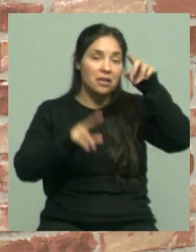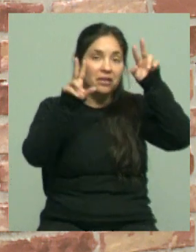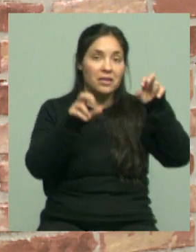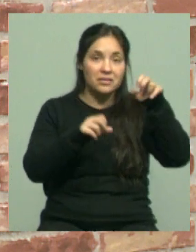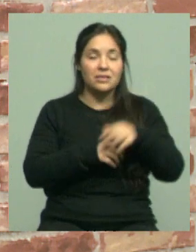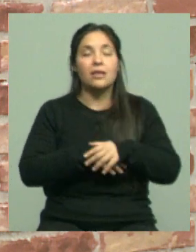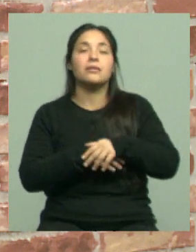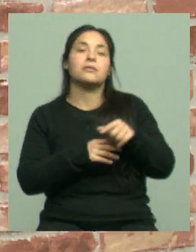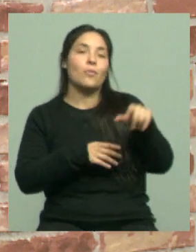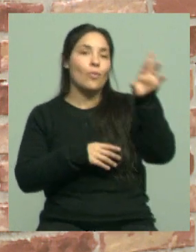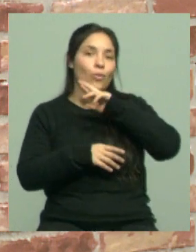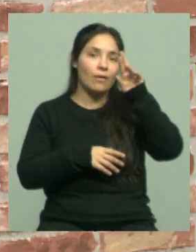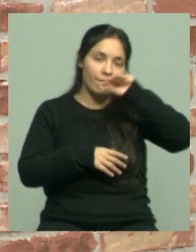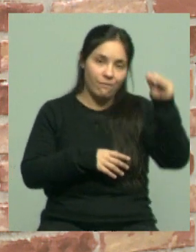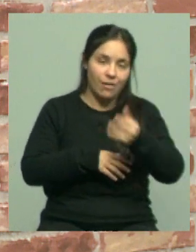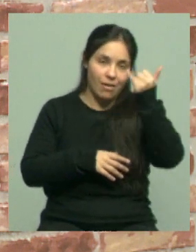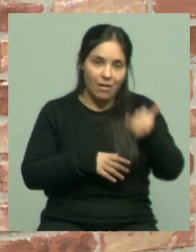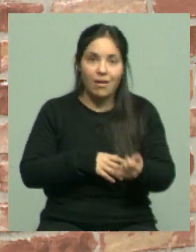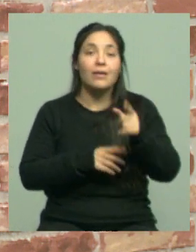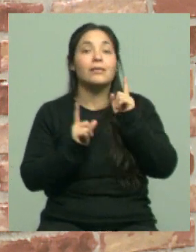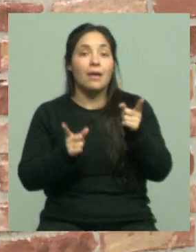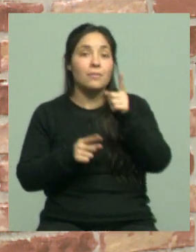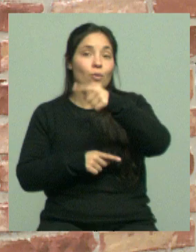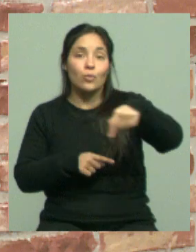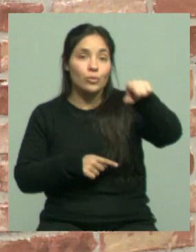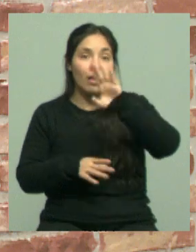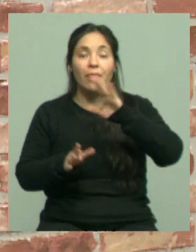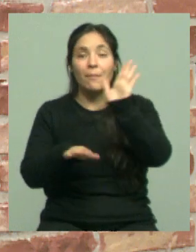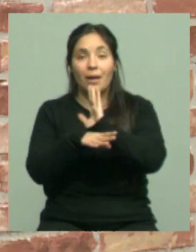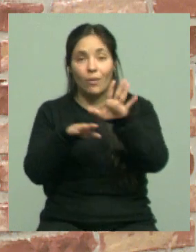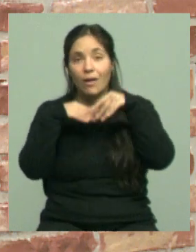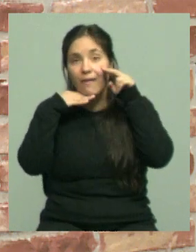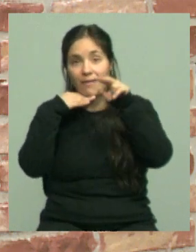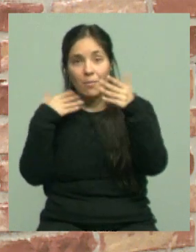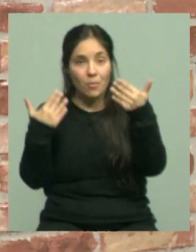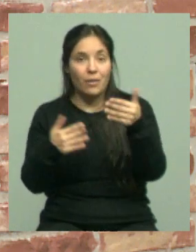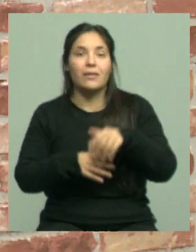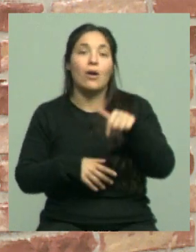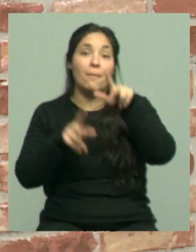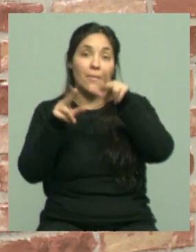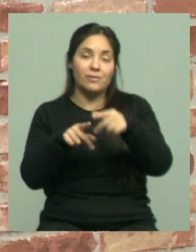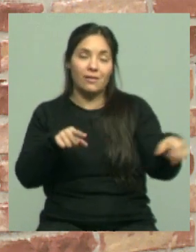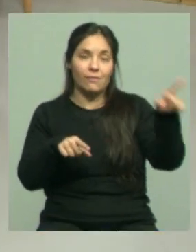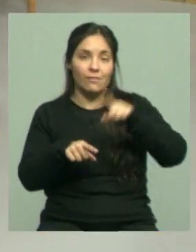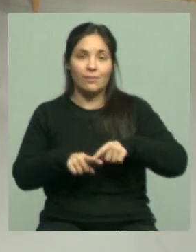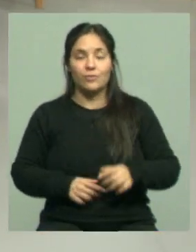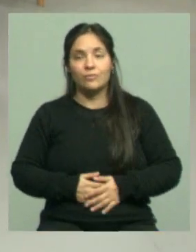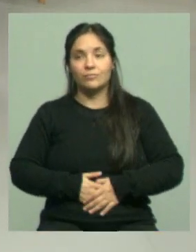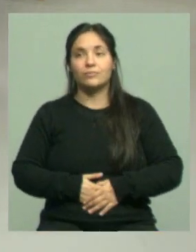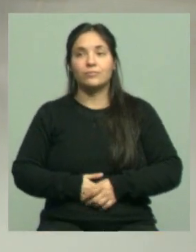con recomendaciones para ver en las distintas plataformas que tenemos disponibles. Nos vamos a la pausa, ya volvemos.